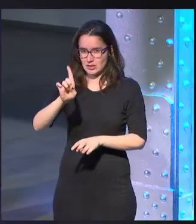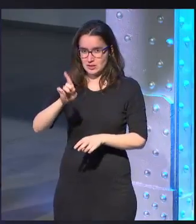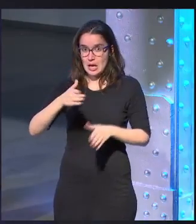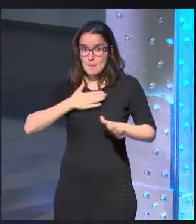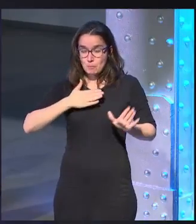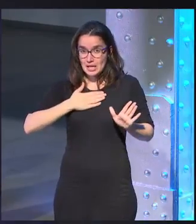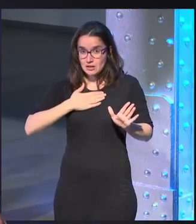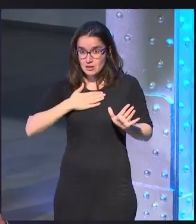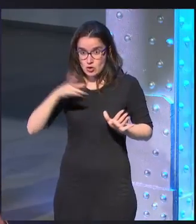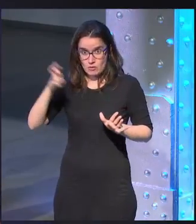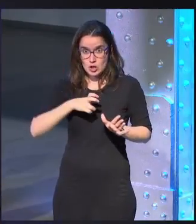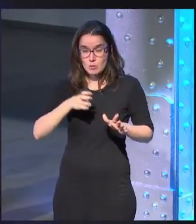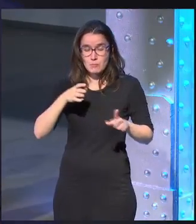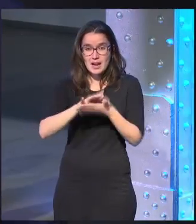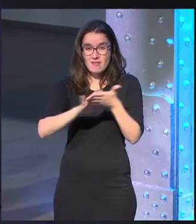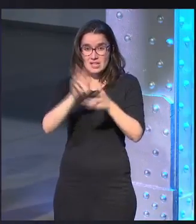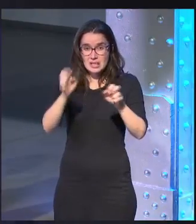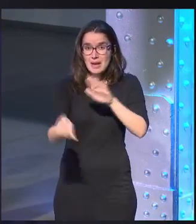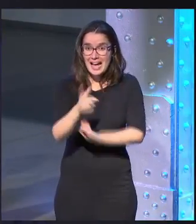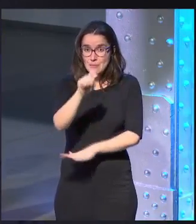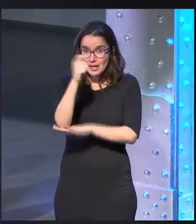A mí se me ha traído aquí para hablar de emprendimiento